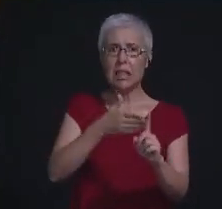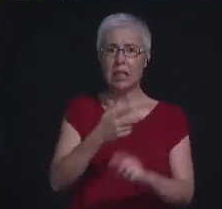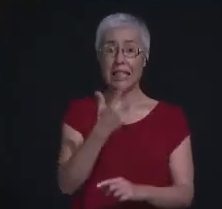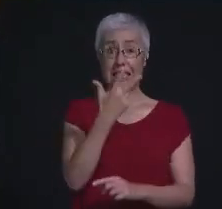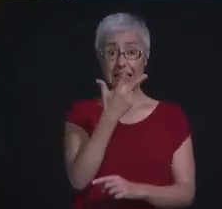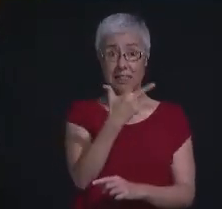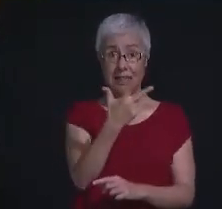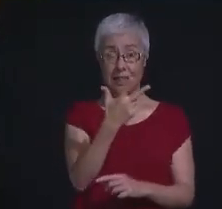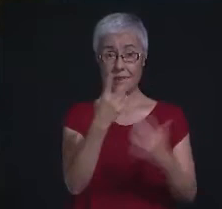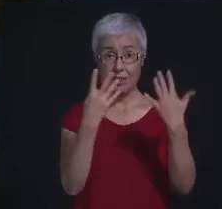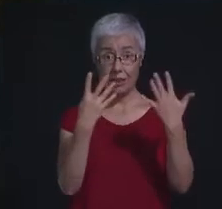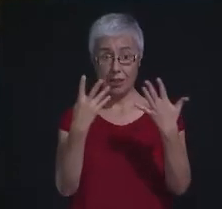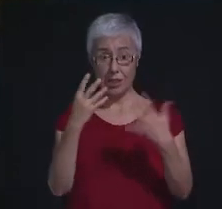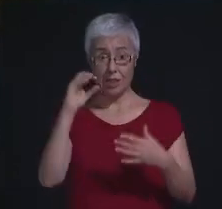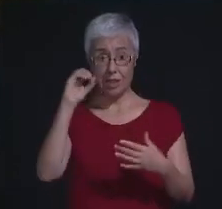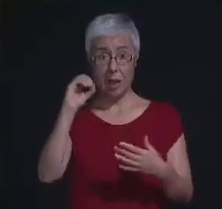390 billones